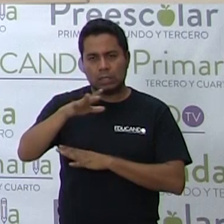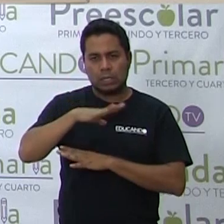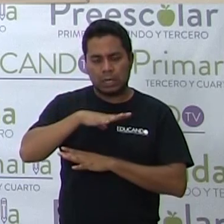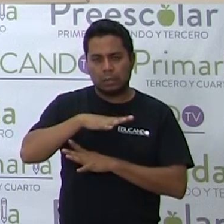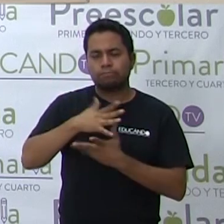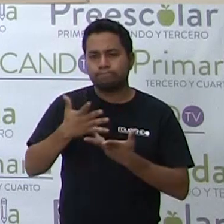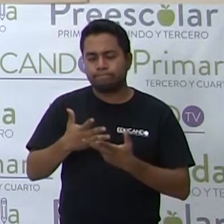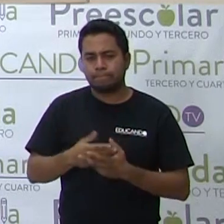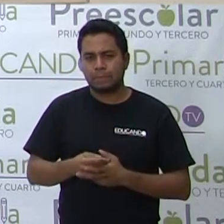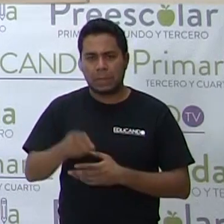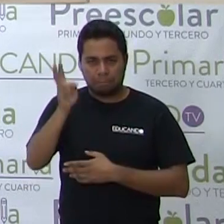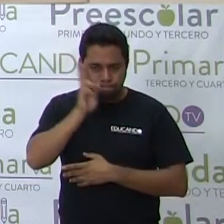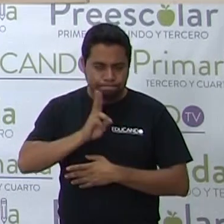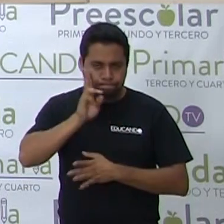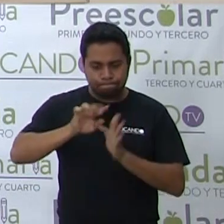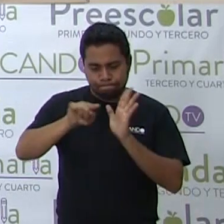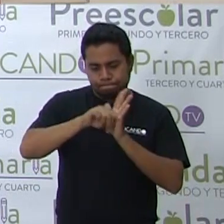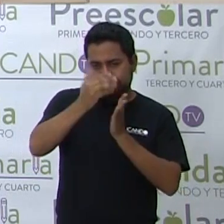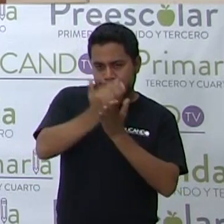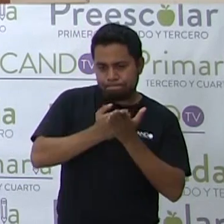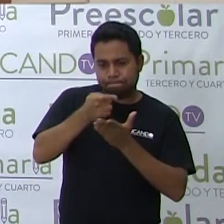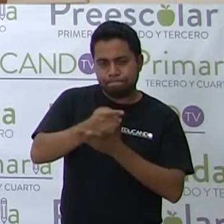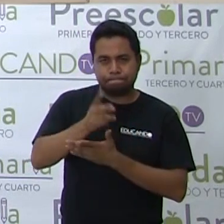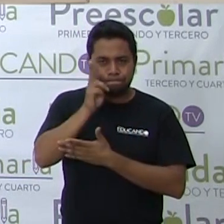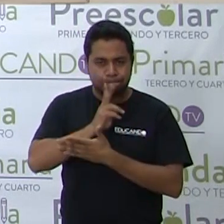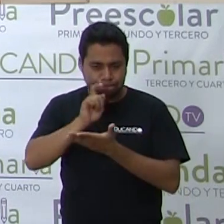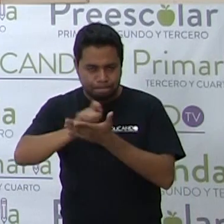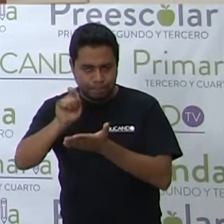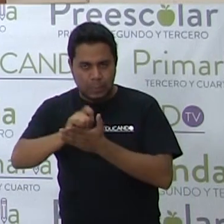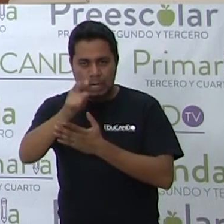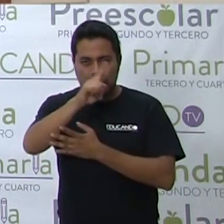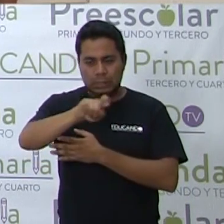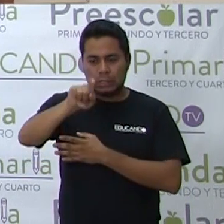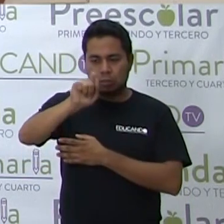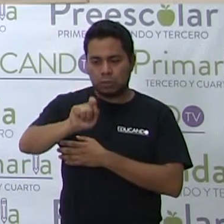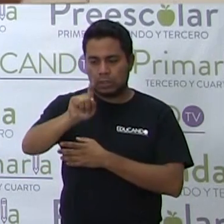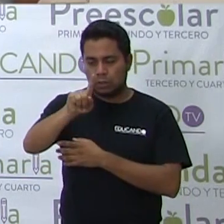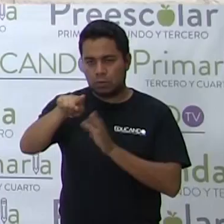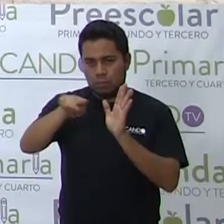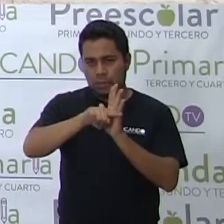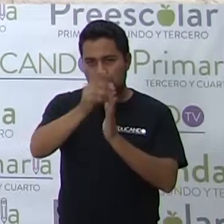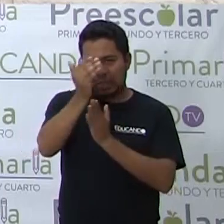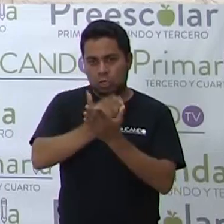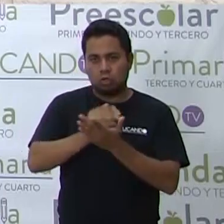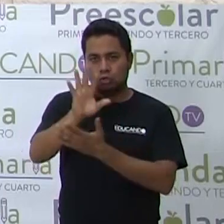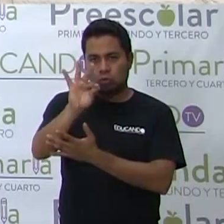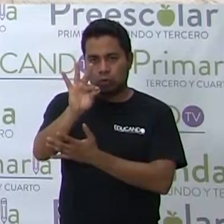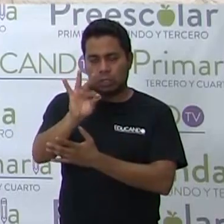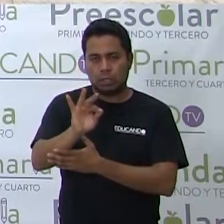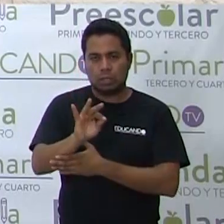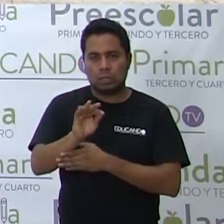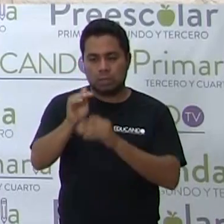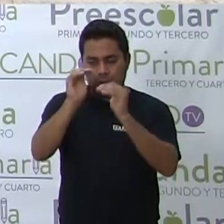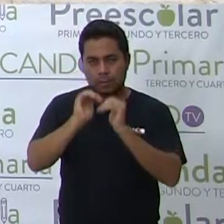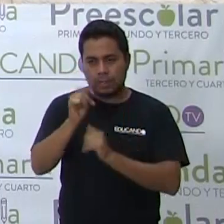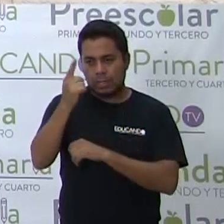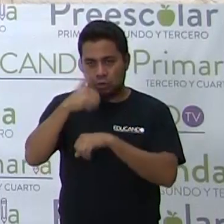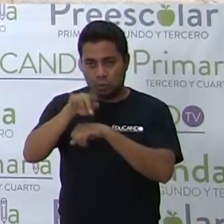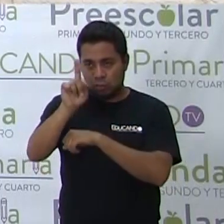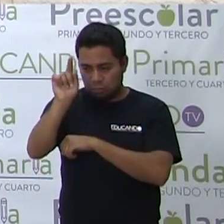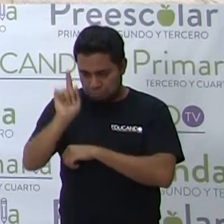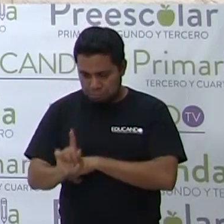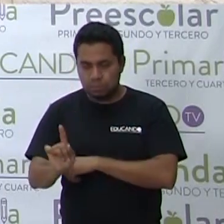40 vamos a hacer la resta 121 - 40 sí bajamos el número